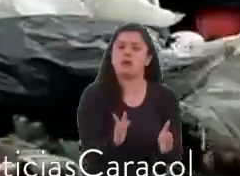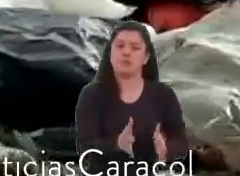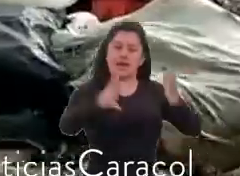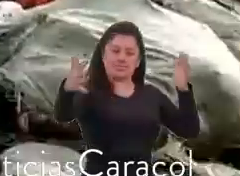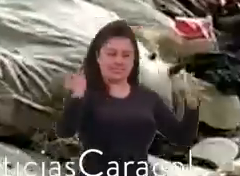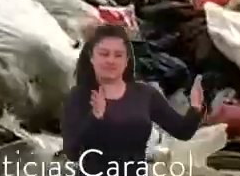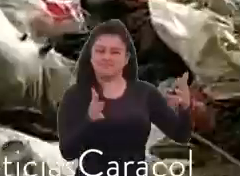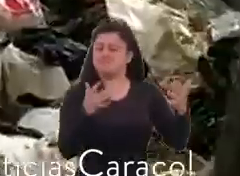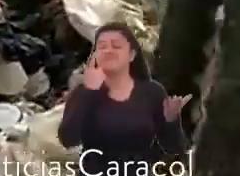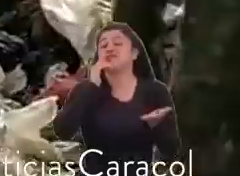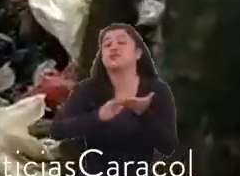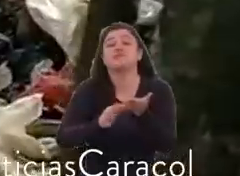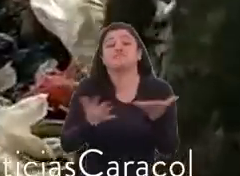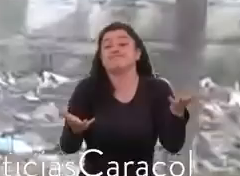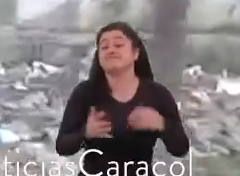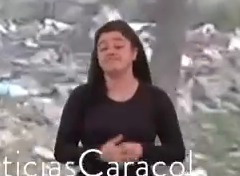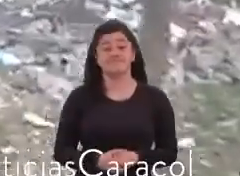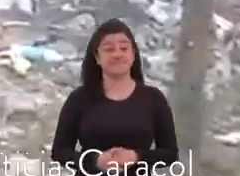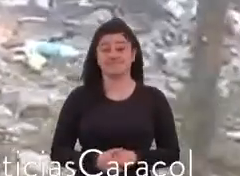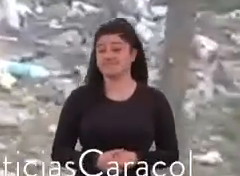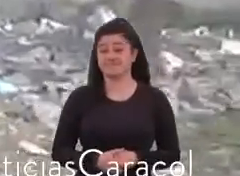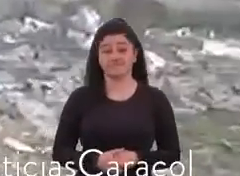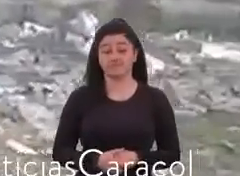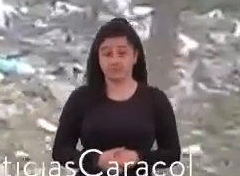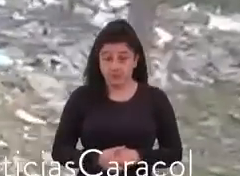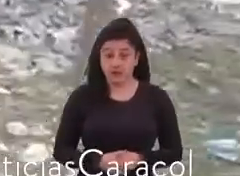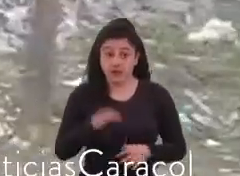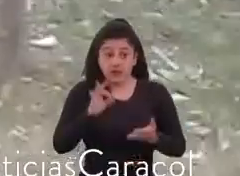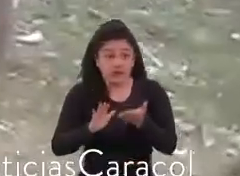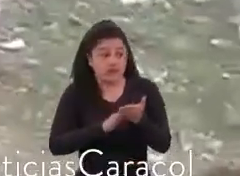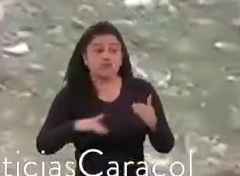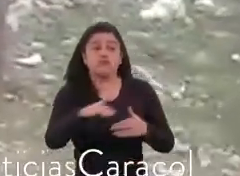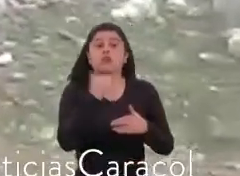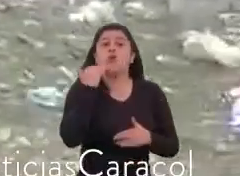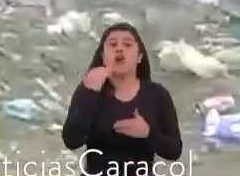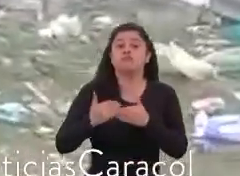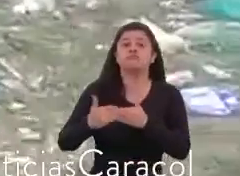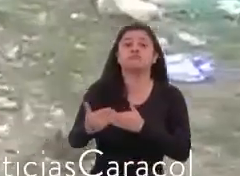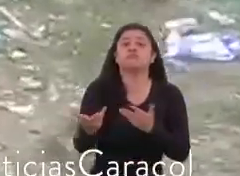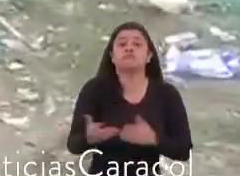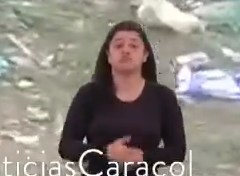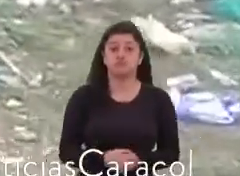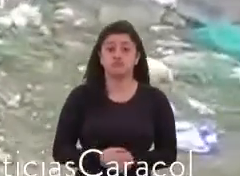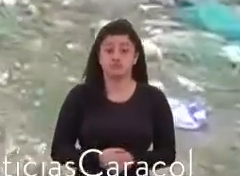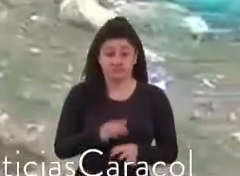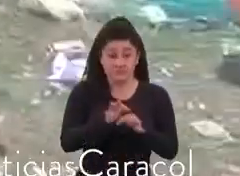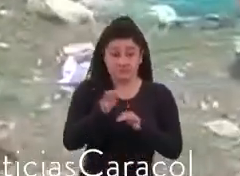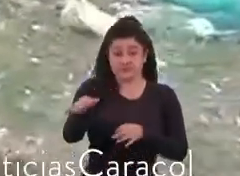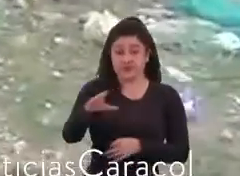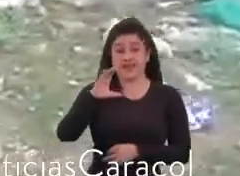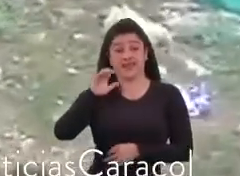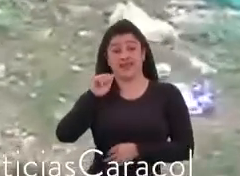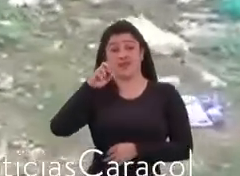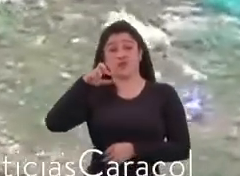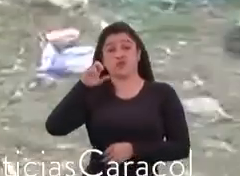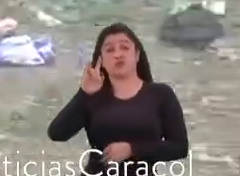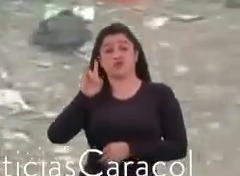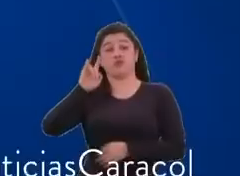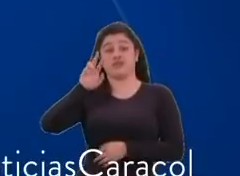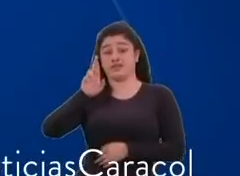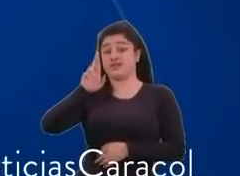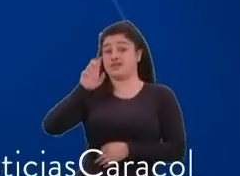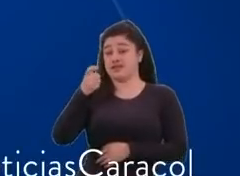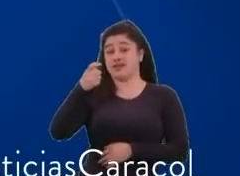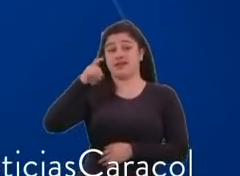solución para el manejo de las basuras, en el corregimiento de Capurganá, algunos de sus habitantes no tienen otra opción que seguir llevando los